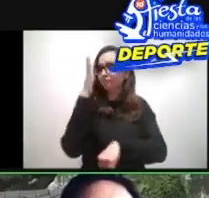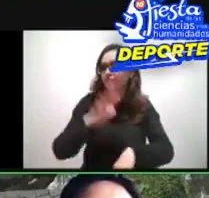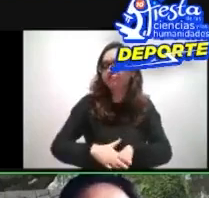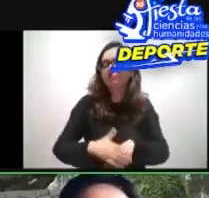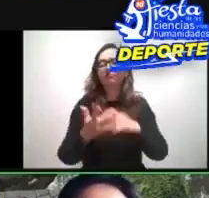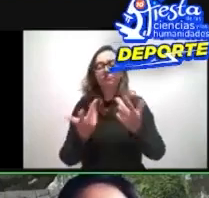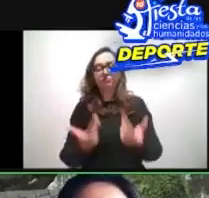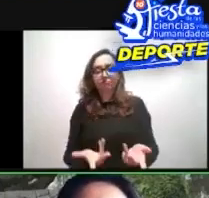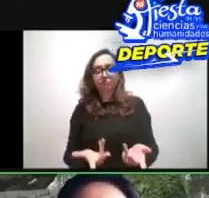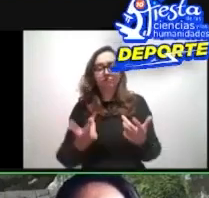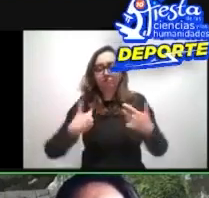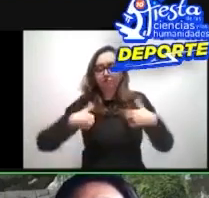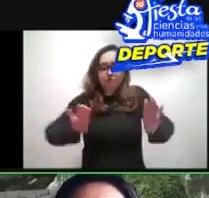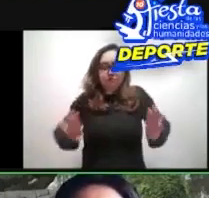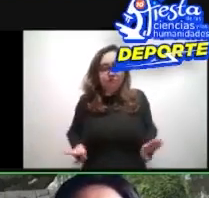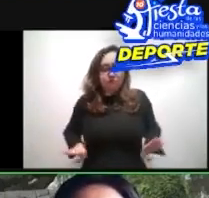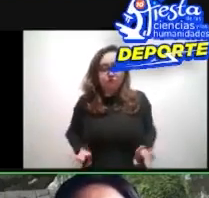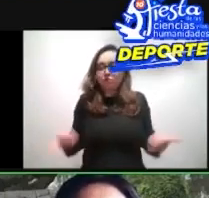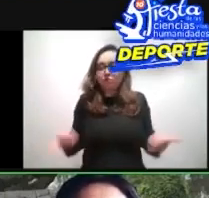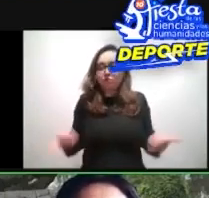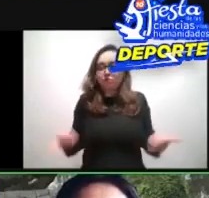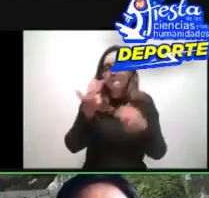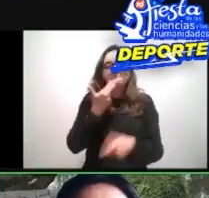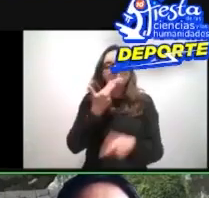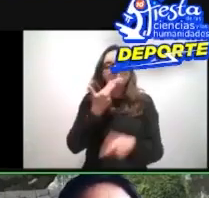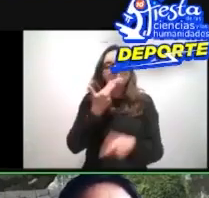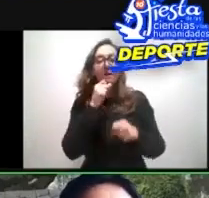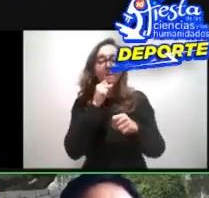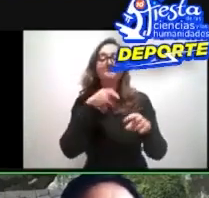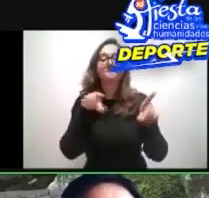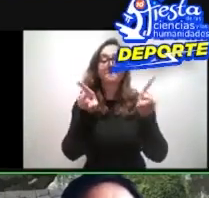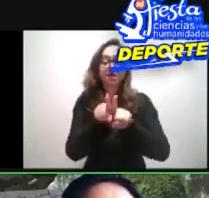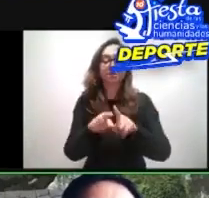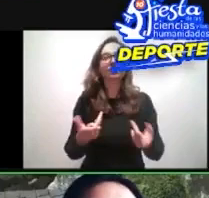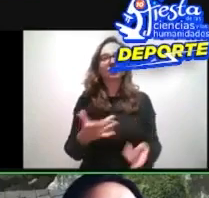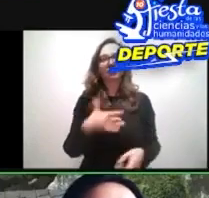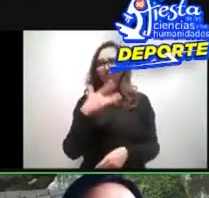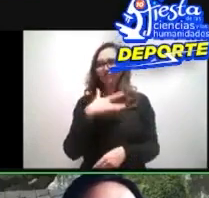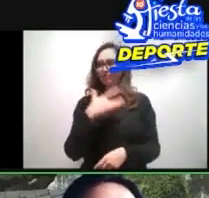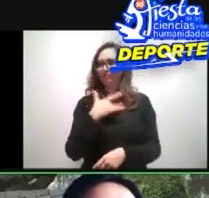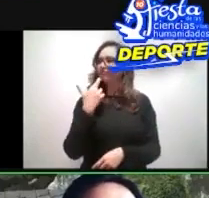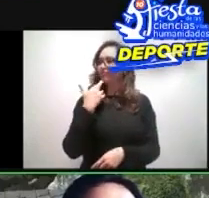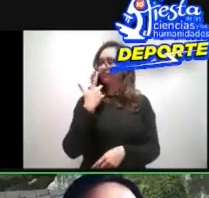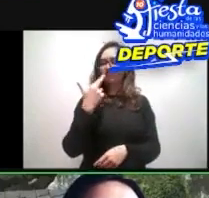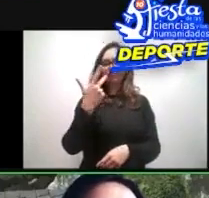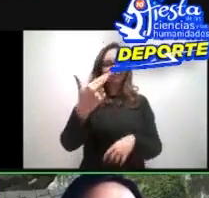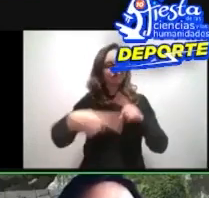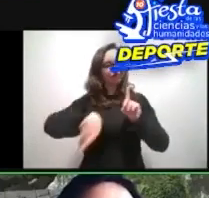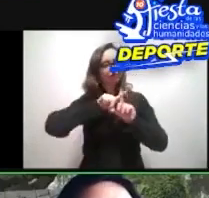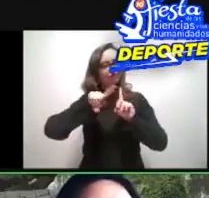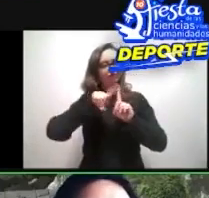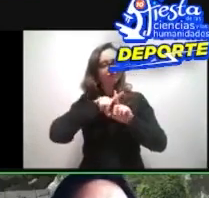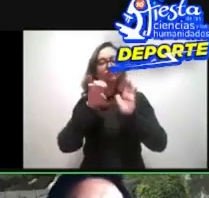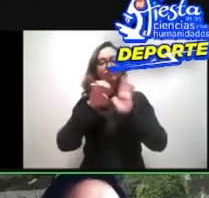para inhibir nuestras conductas o incluso puede estar mejorando nuestro estado de ánimo, haciendo que algunos síntomas